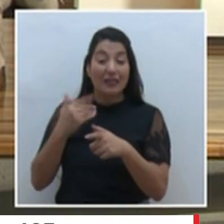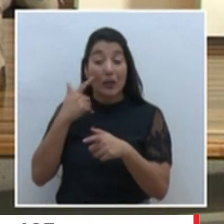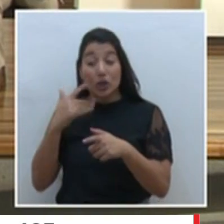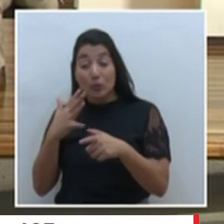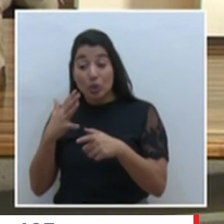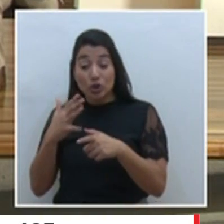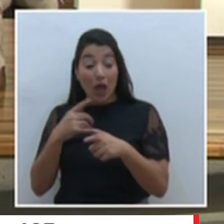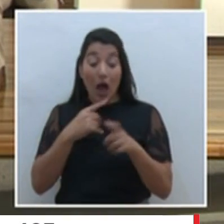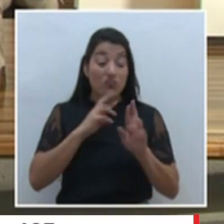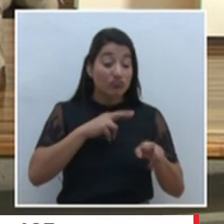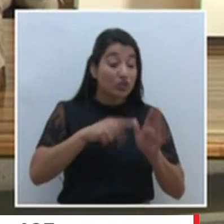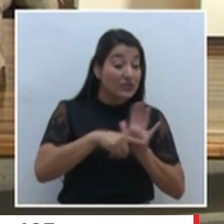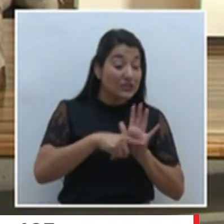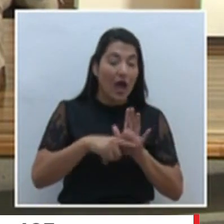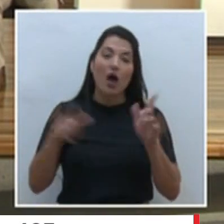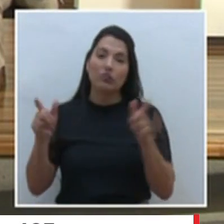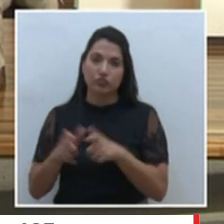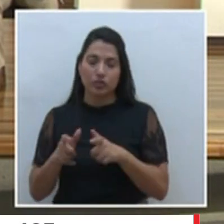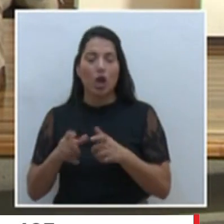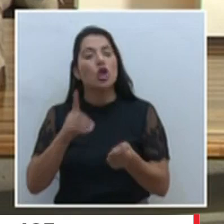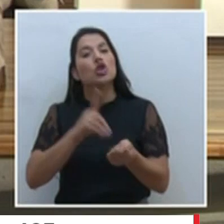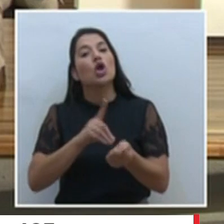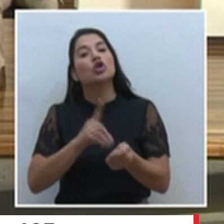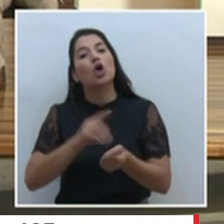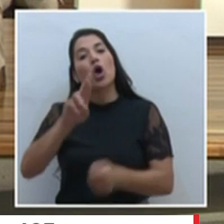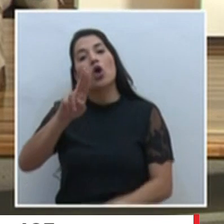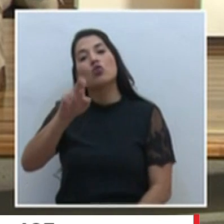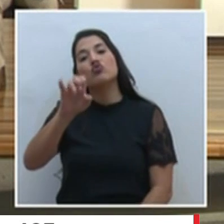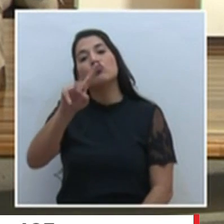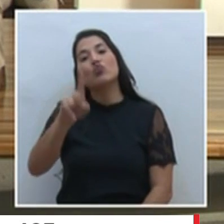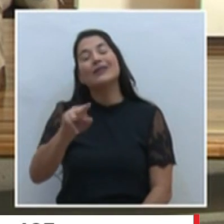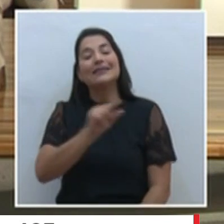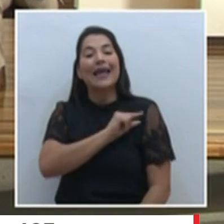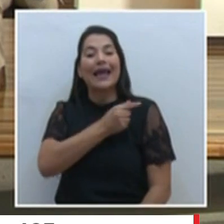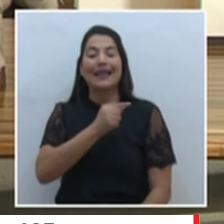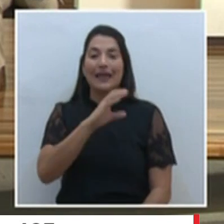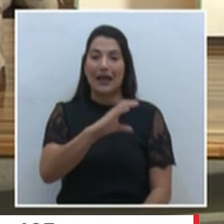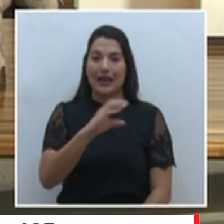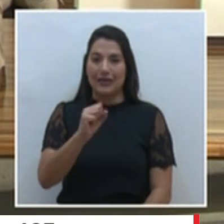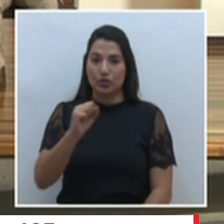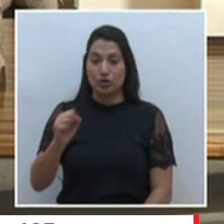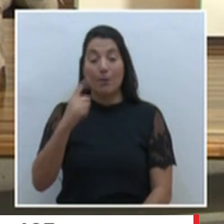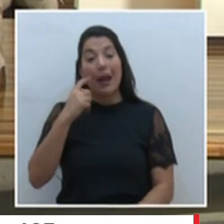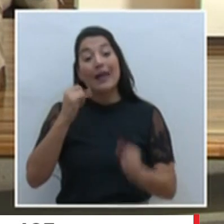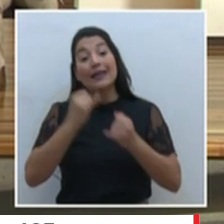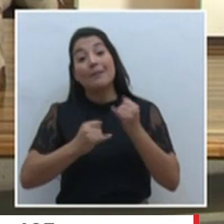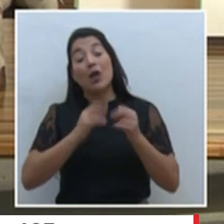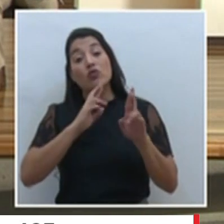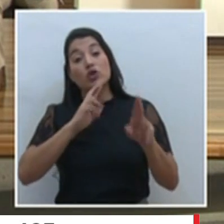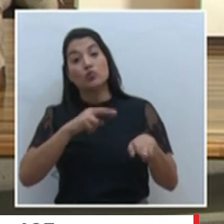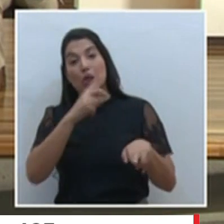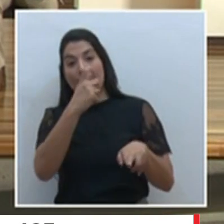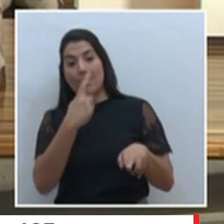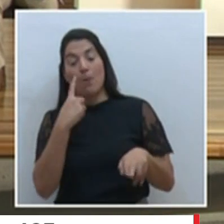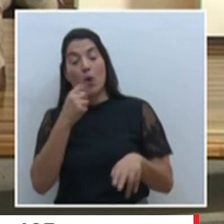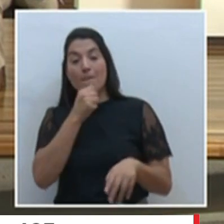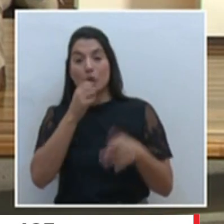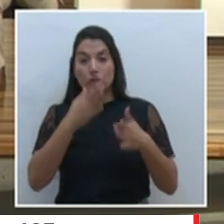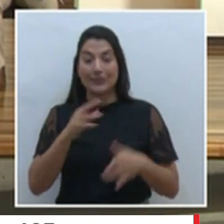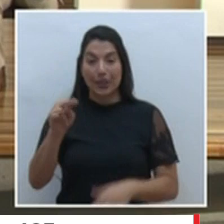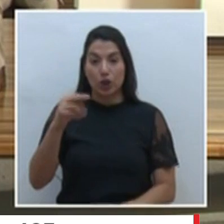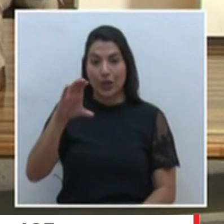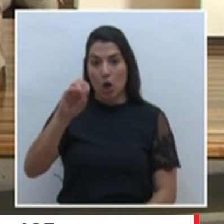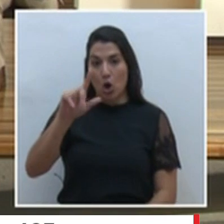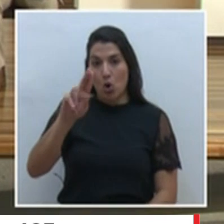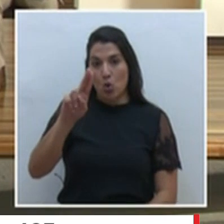Doctor Ruiz, gerente médico de la Caja Costarricense de Seguro Social, para complementar la consulta del periodista de Noticias Colombia,